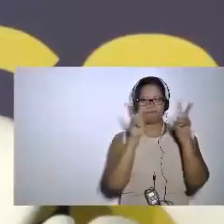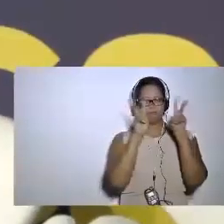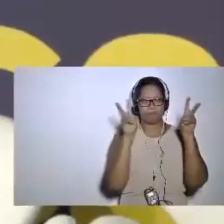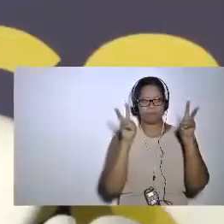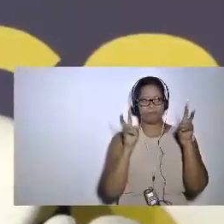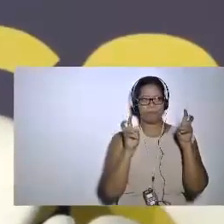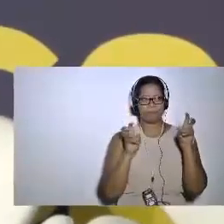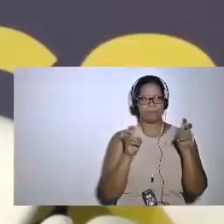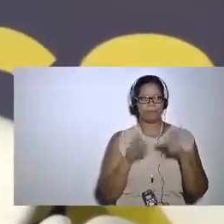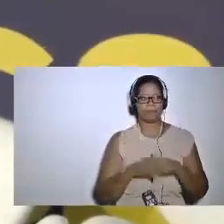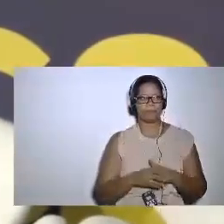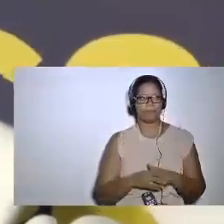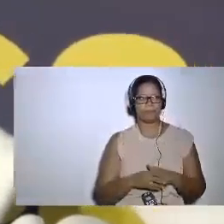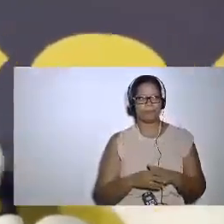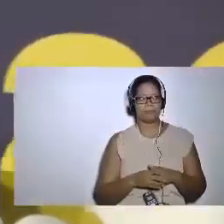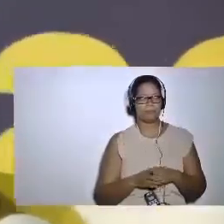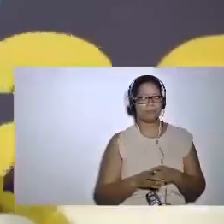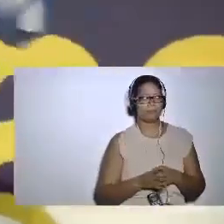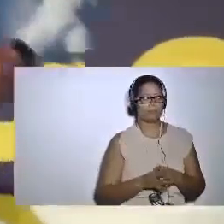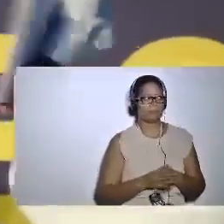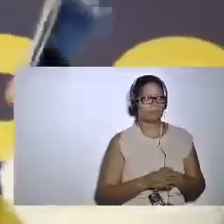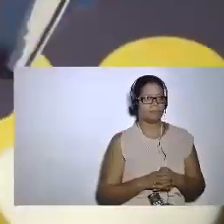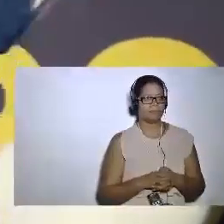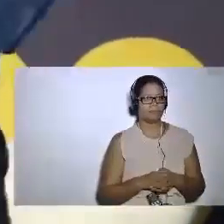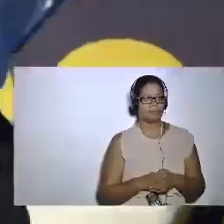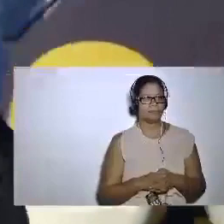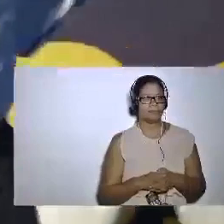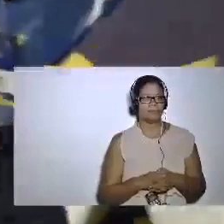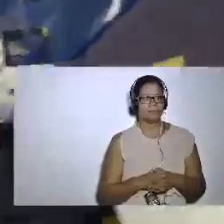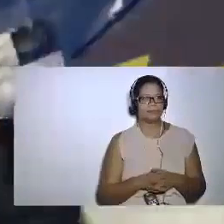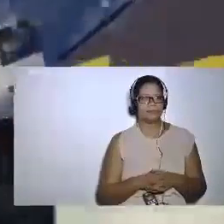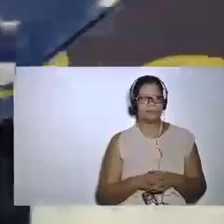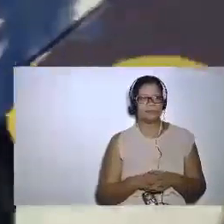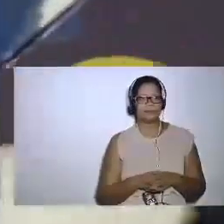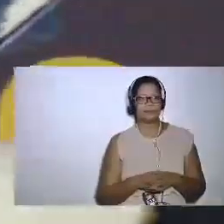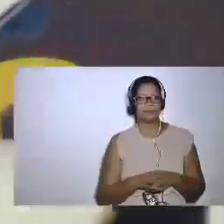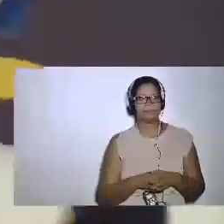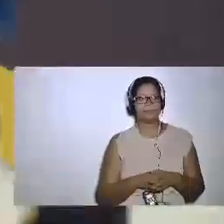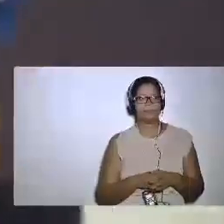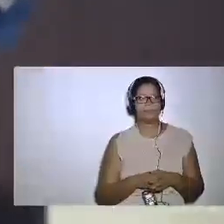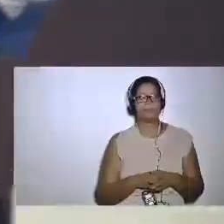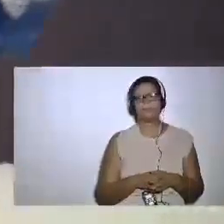con un tema que,